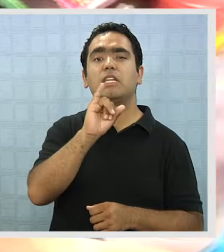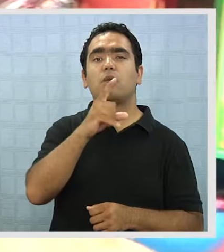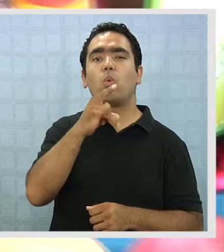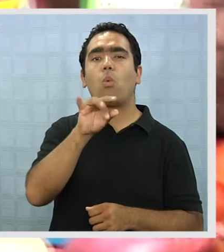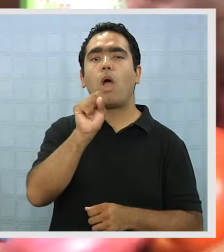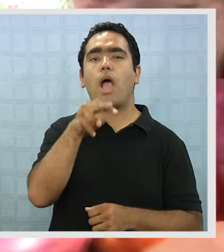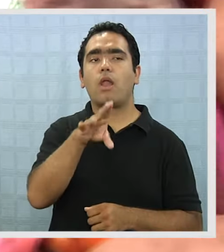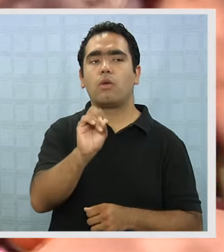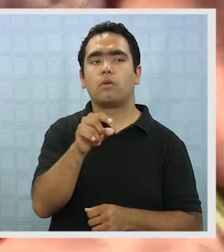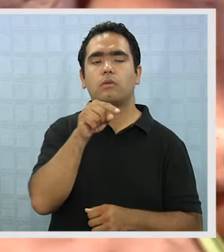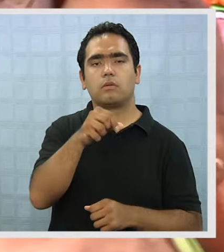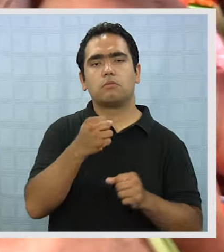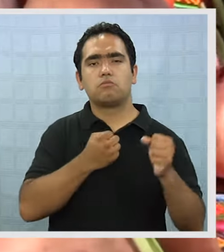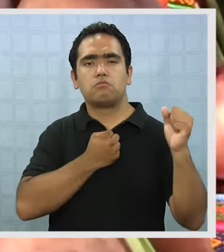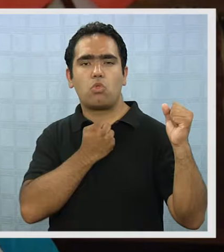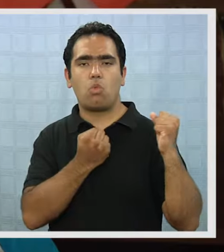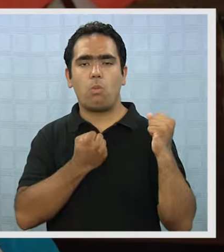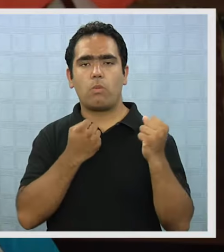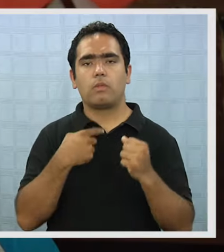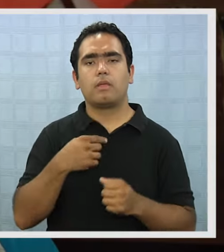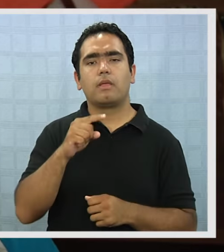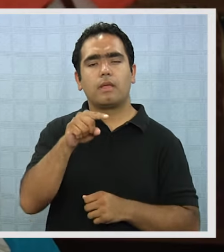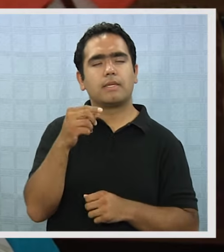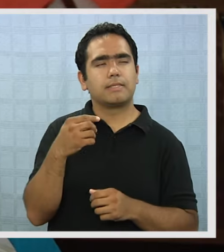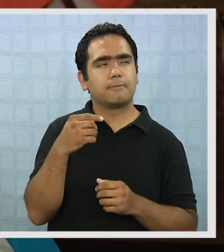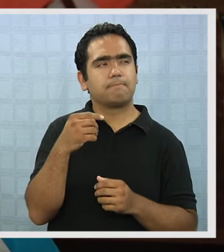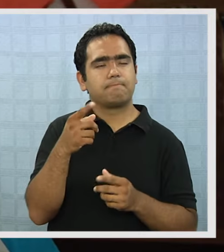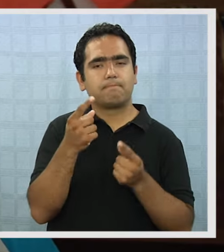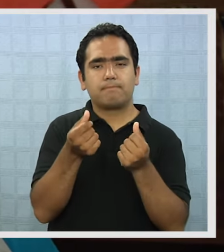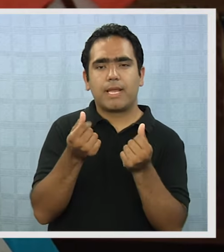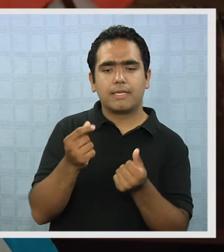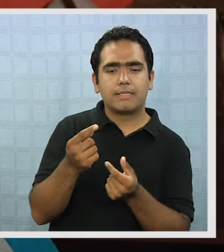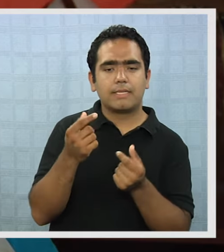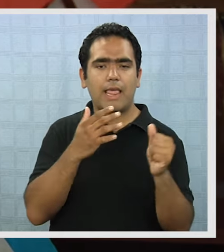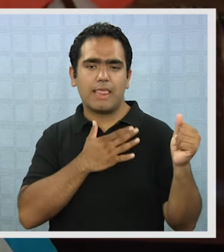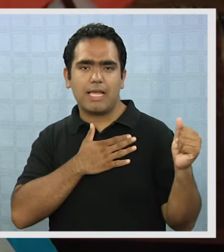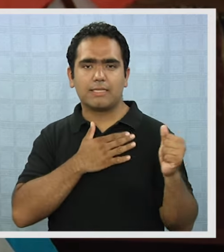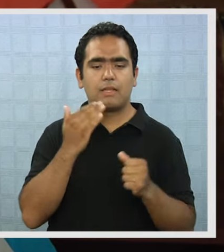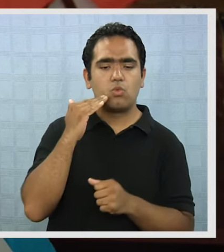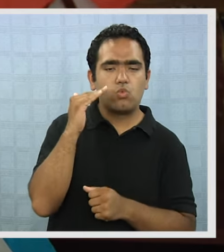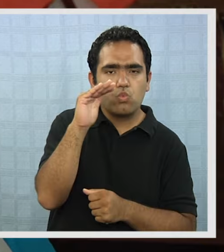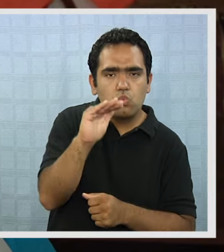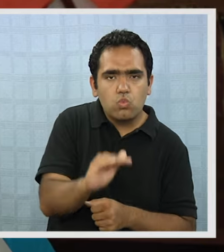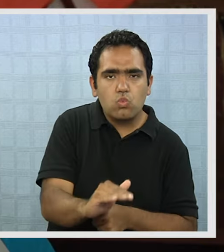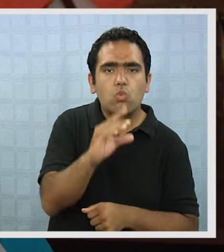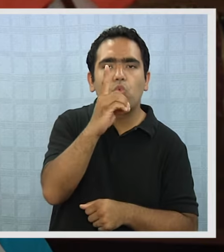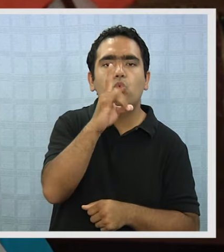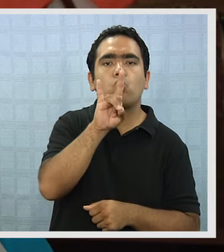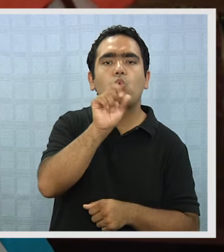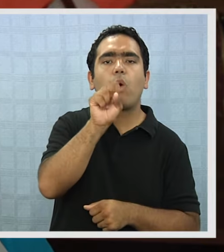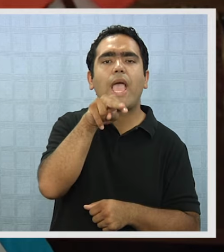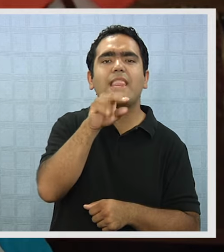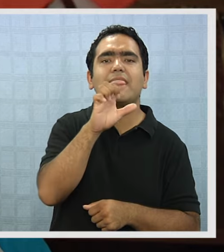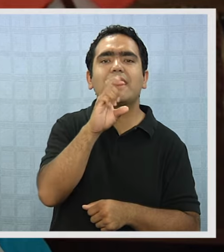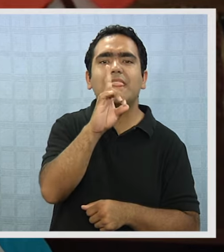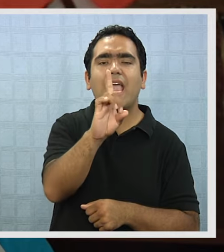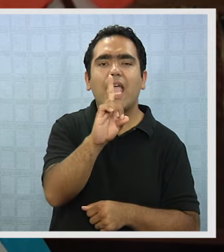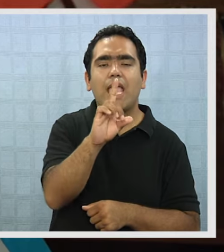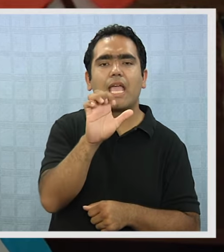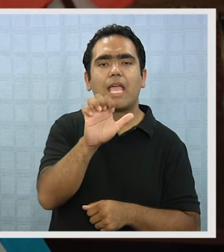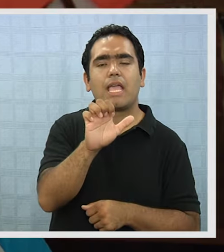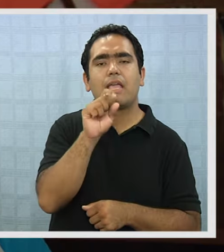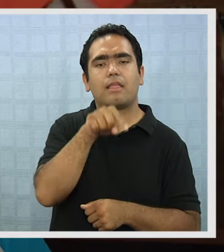viene siendo, reflejando como un duende. No hay una explicación certera, pero se habla que es un duende del maíz,